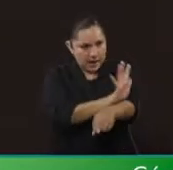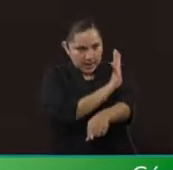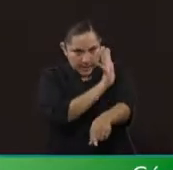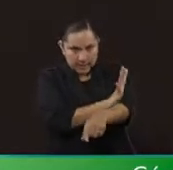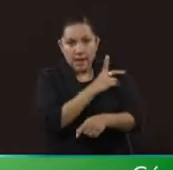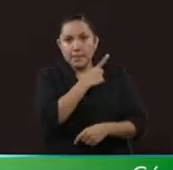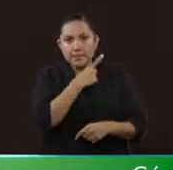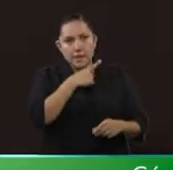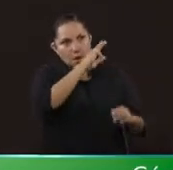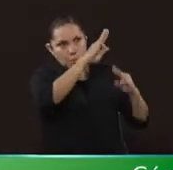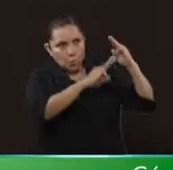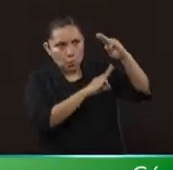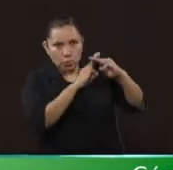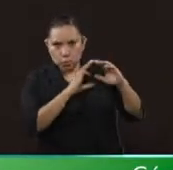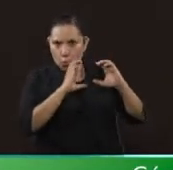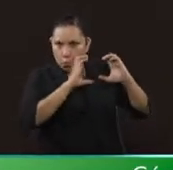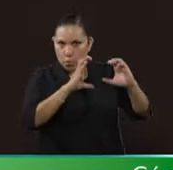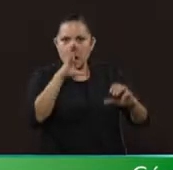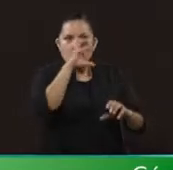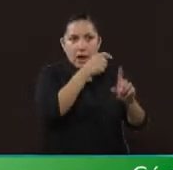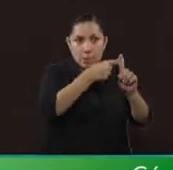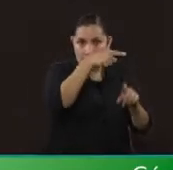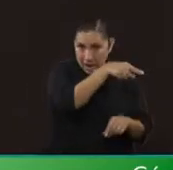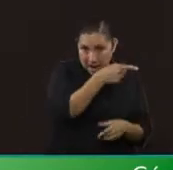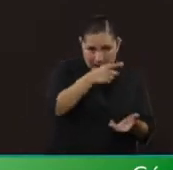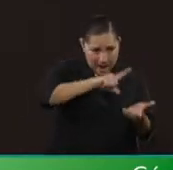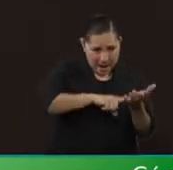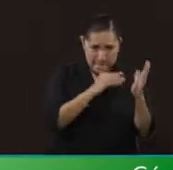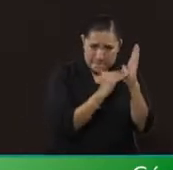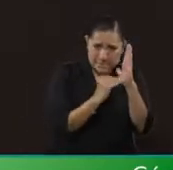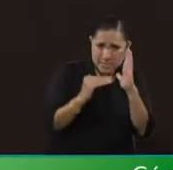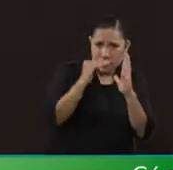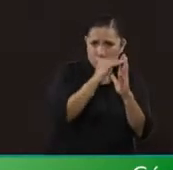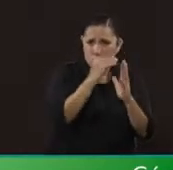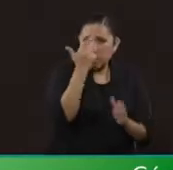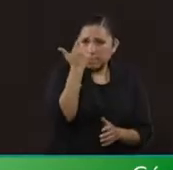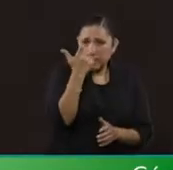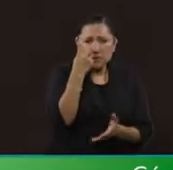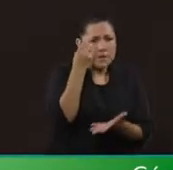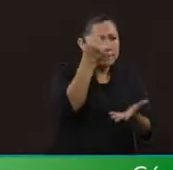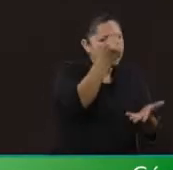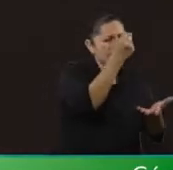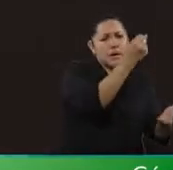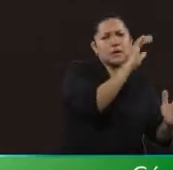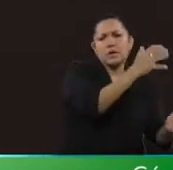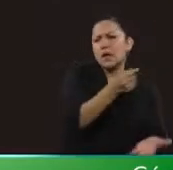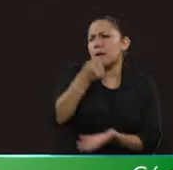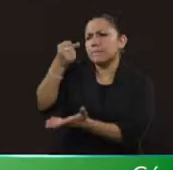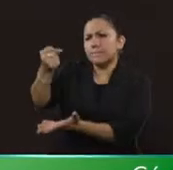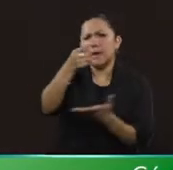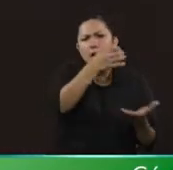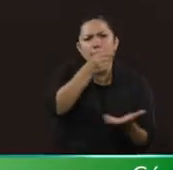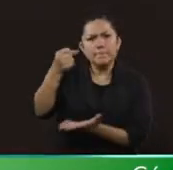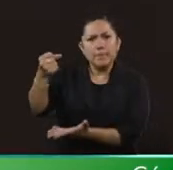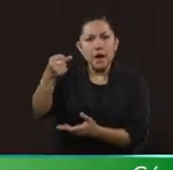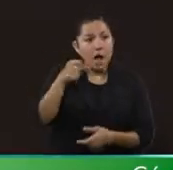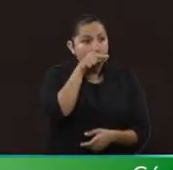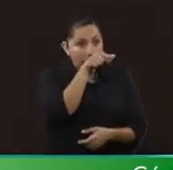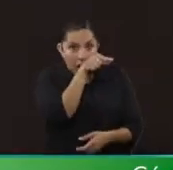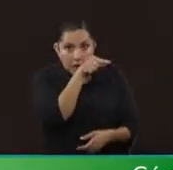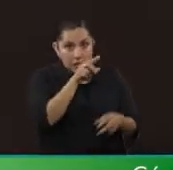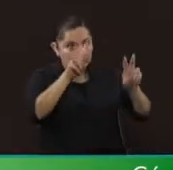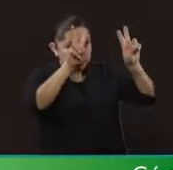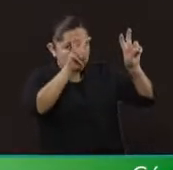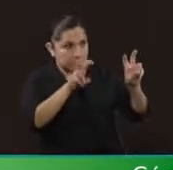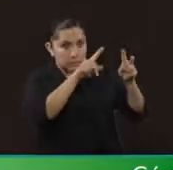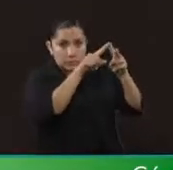más de 243,000 millones de pesos y sin embargo solo el 25% está vinculado a esas acciones mientras